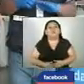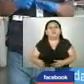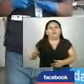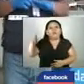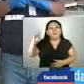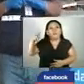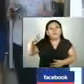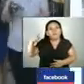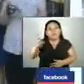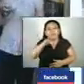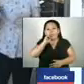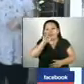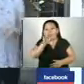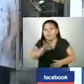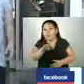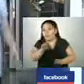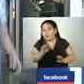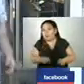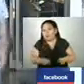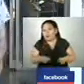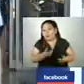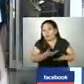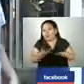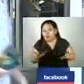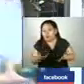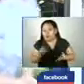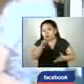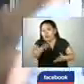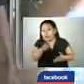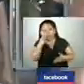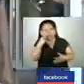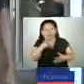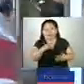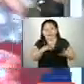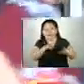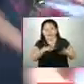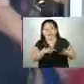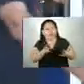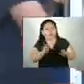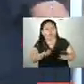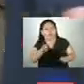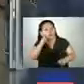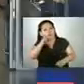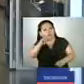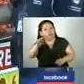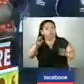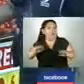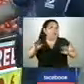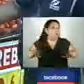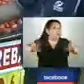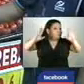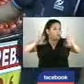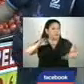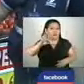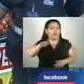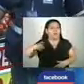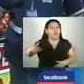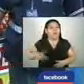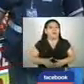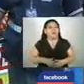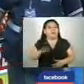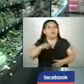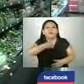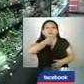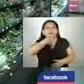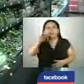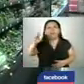hizo un llamado a realizar prácticas respetuosas a los clientes y que en casos de incurrir en delitos podrían llegar a sanciones penales de hasta cinco años de prisión. Romel